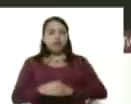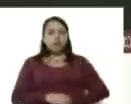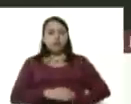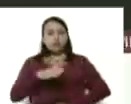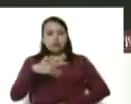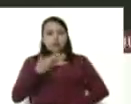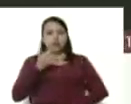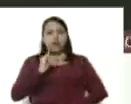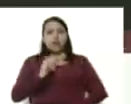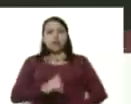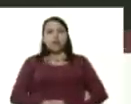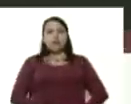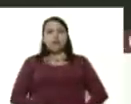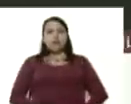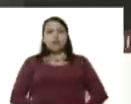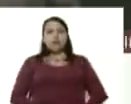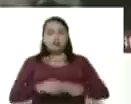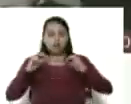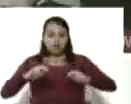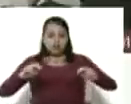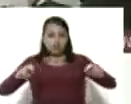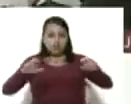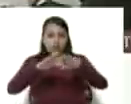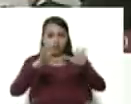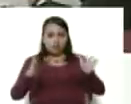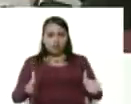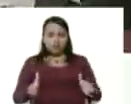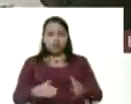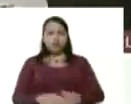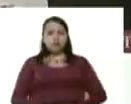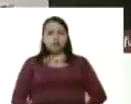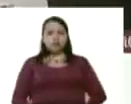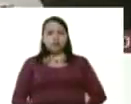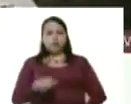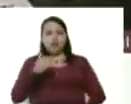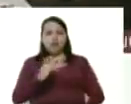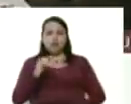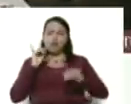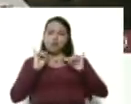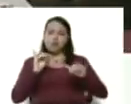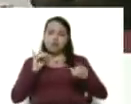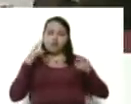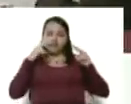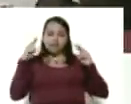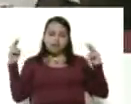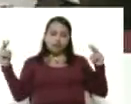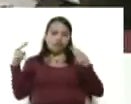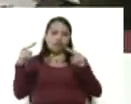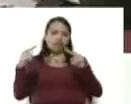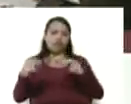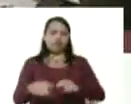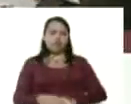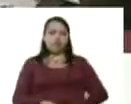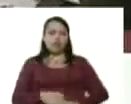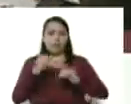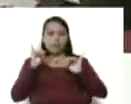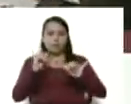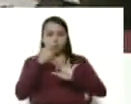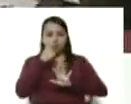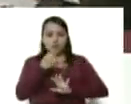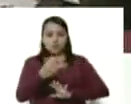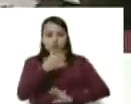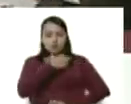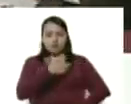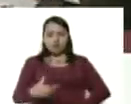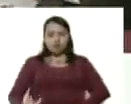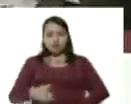como los que están representados en esta mesa, bueno, tengamos una misma visión, como lo decía la vicepresidenta